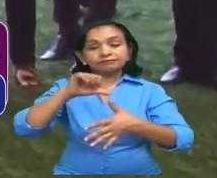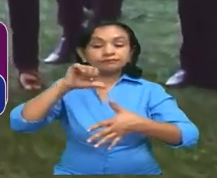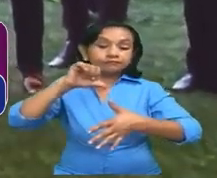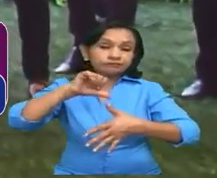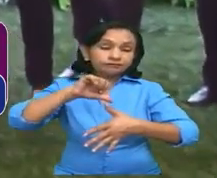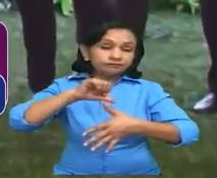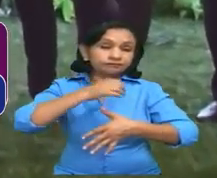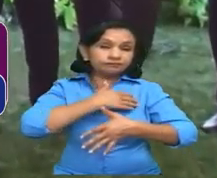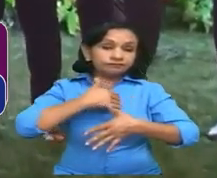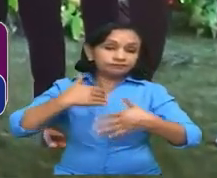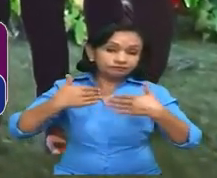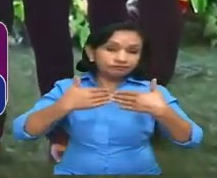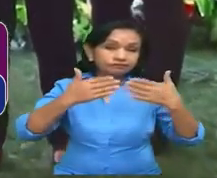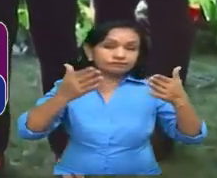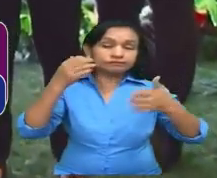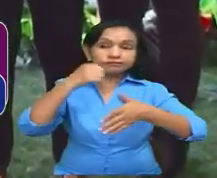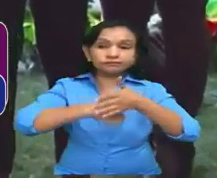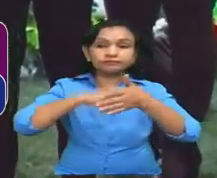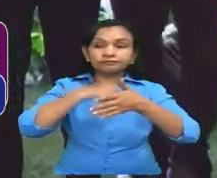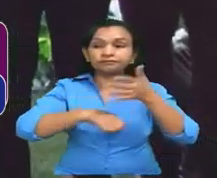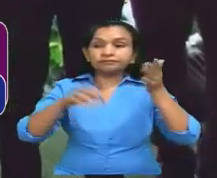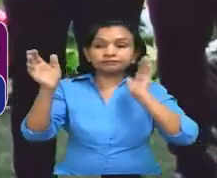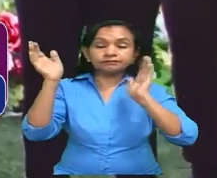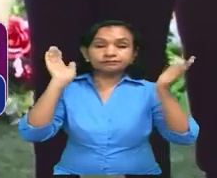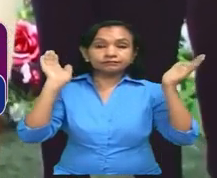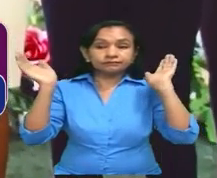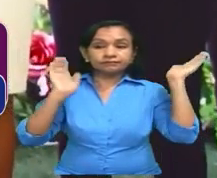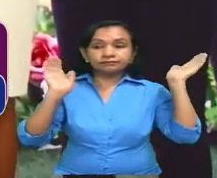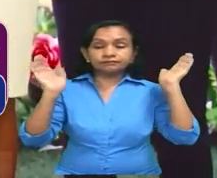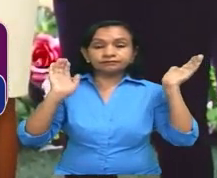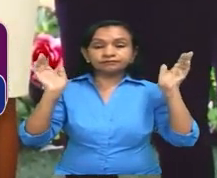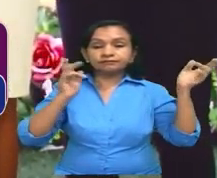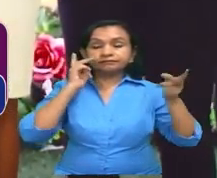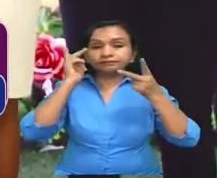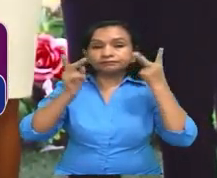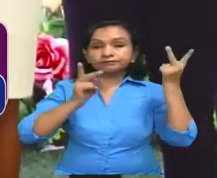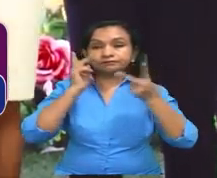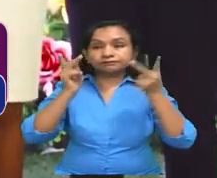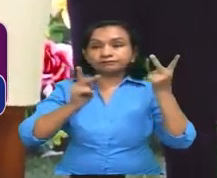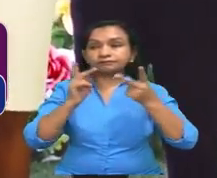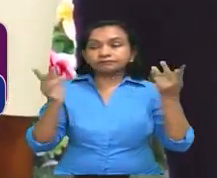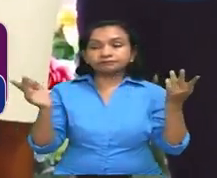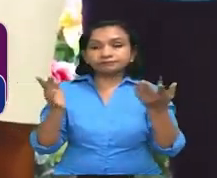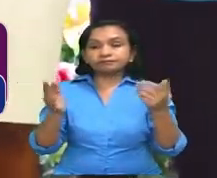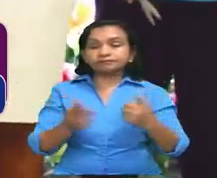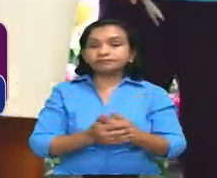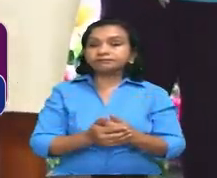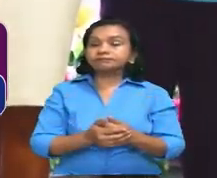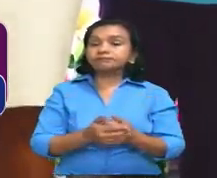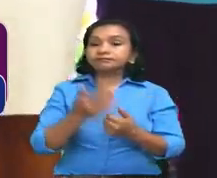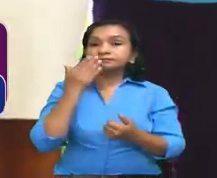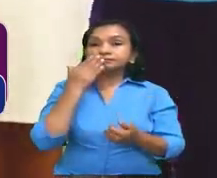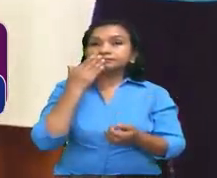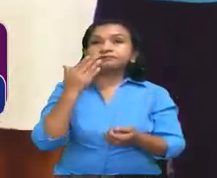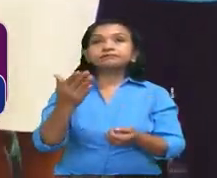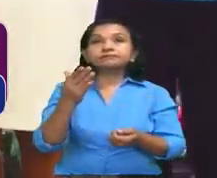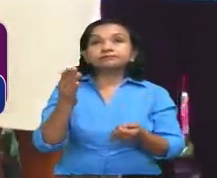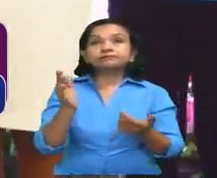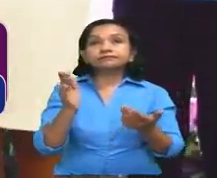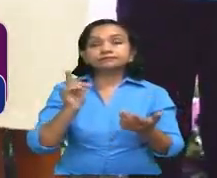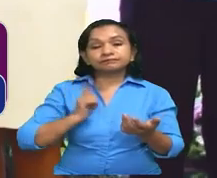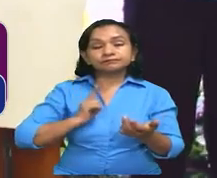que actualmente lo que son los vuelos son un poquito caros, lo que dificulta pues lo que es la parte de la comercialización de nuestro país hacia los